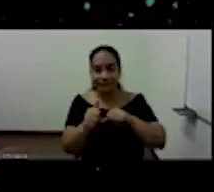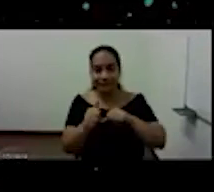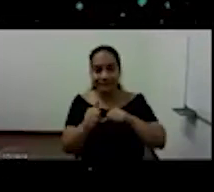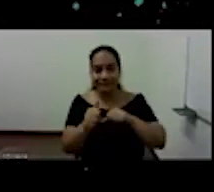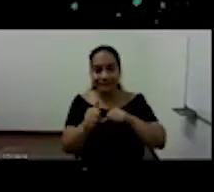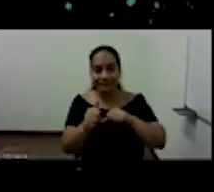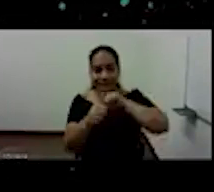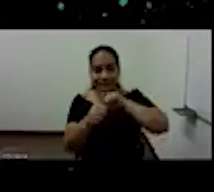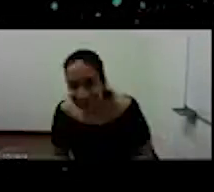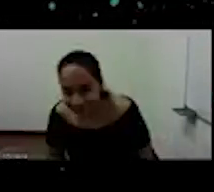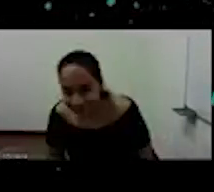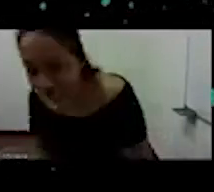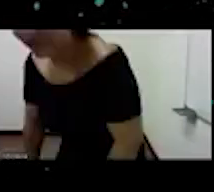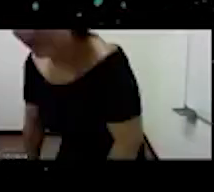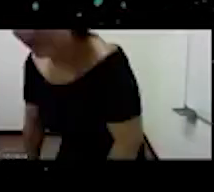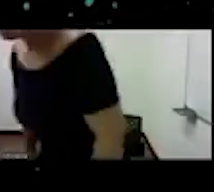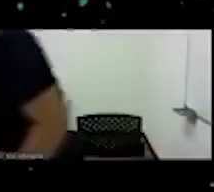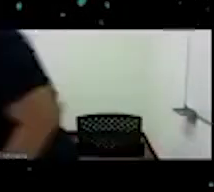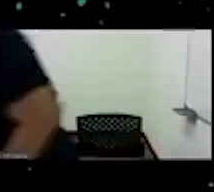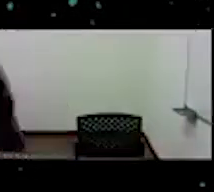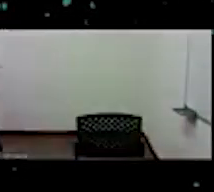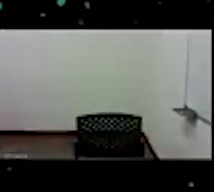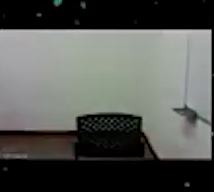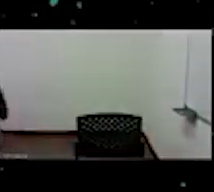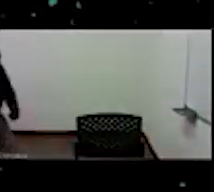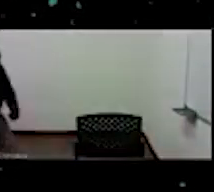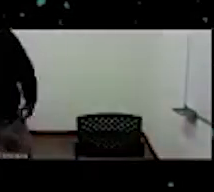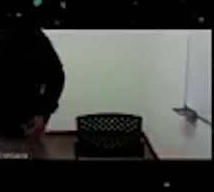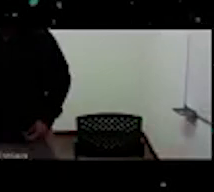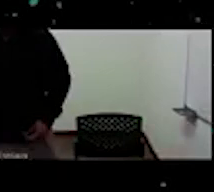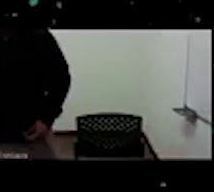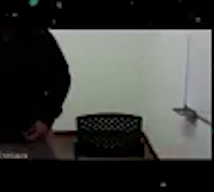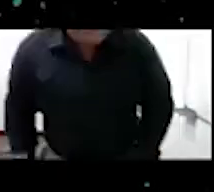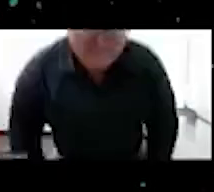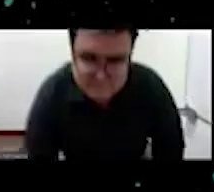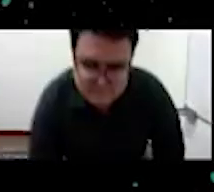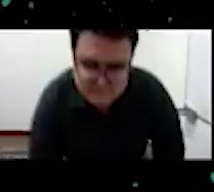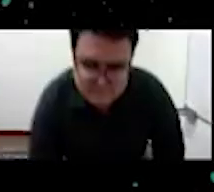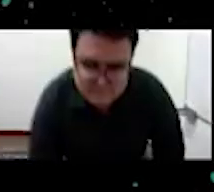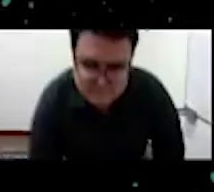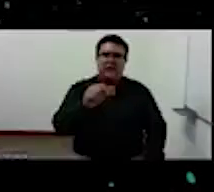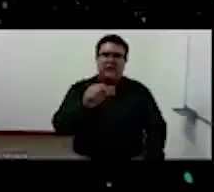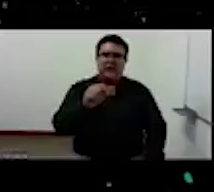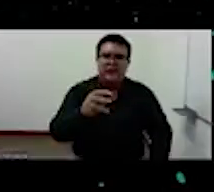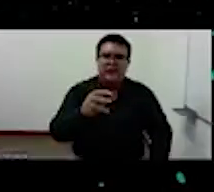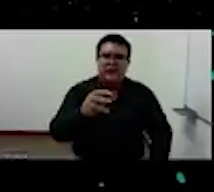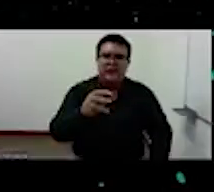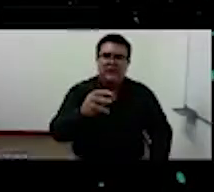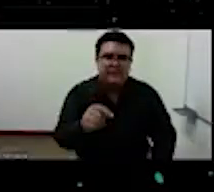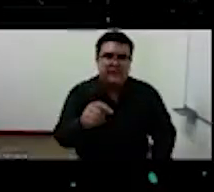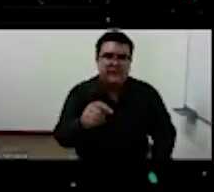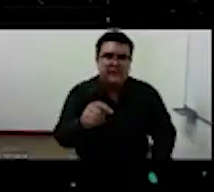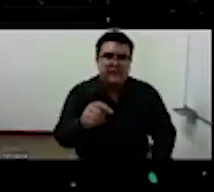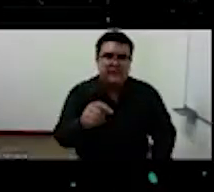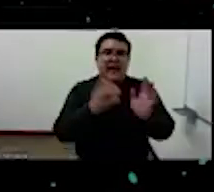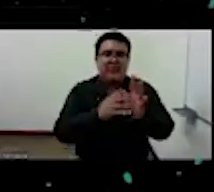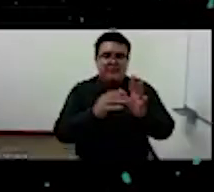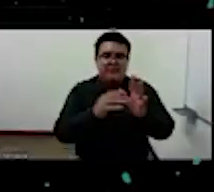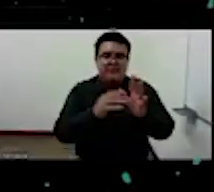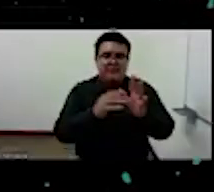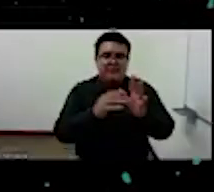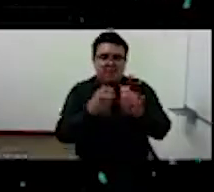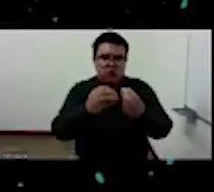Mavi Alejandra Calambas Muelas nos comenta, en el pueblo Misak el tejido del sombrero es propio del hombre y